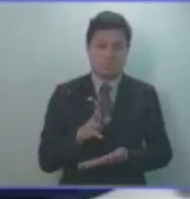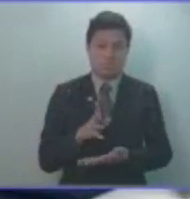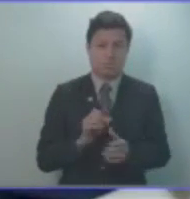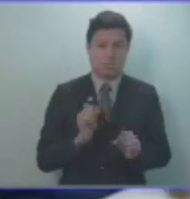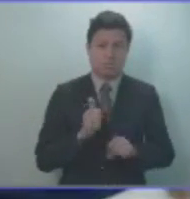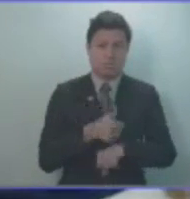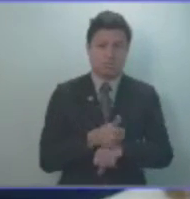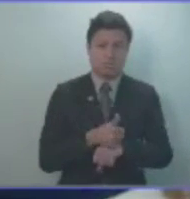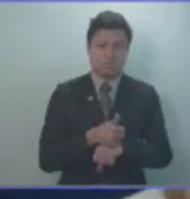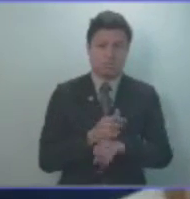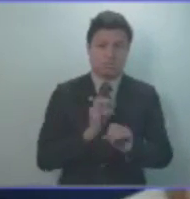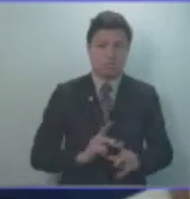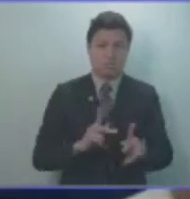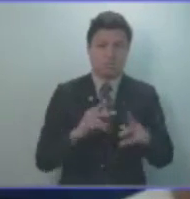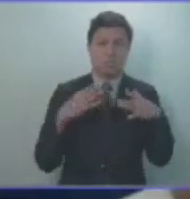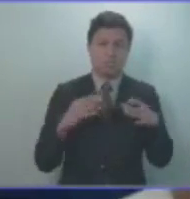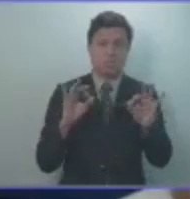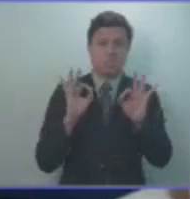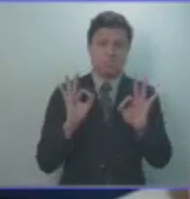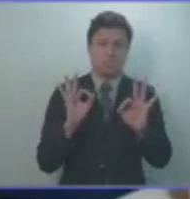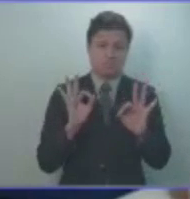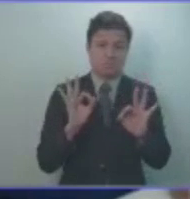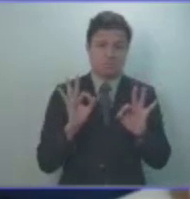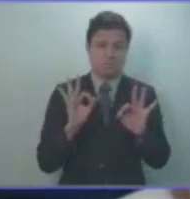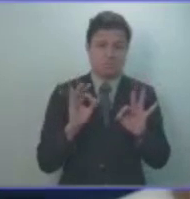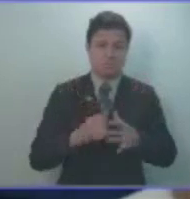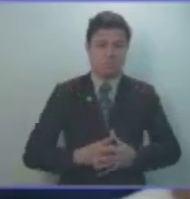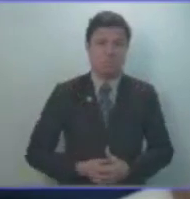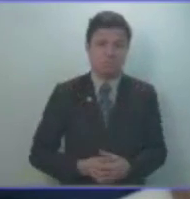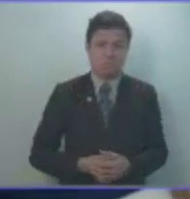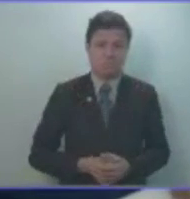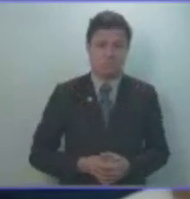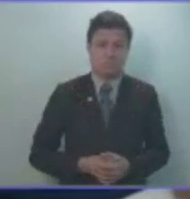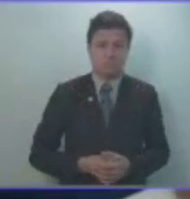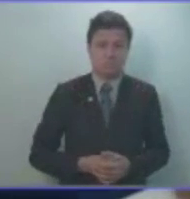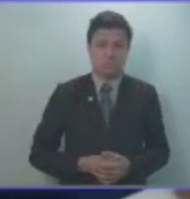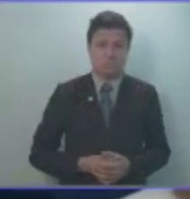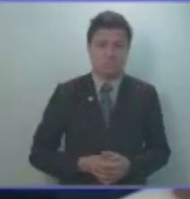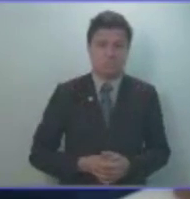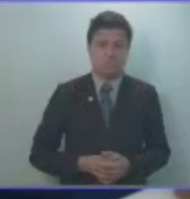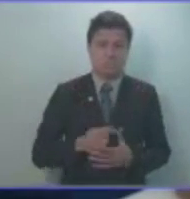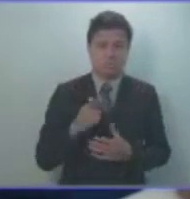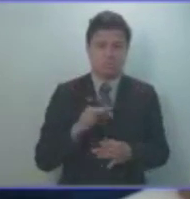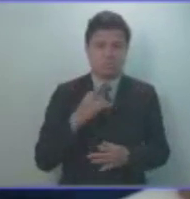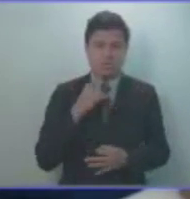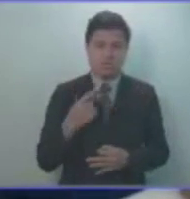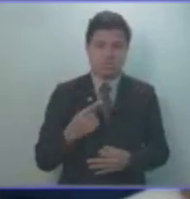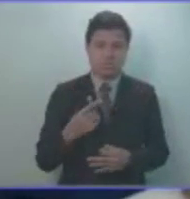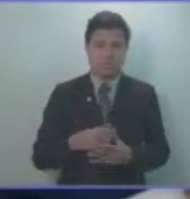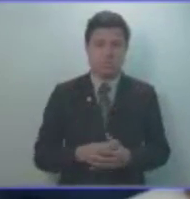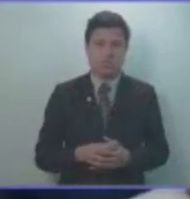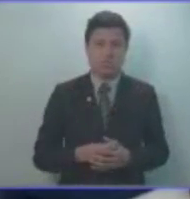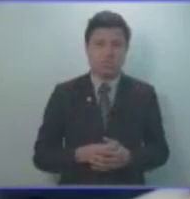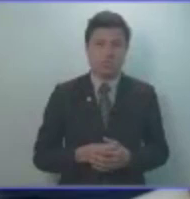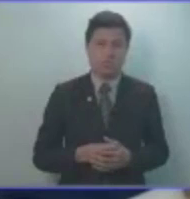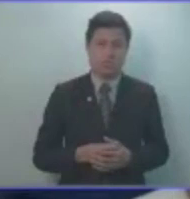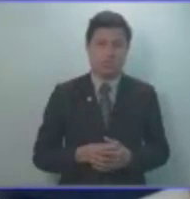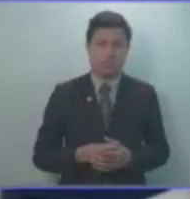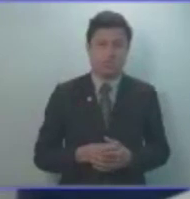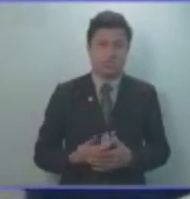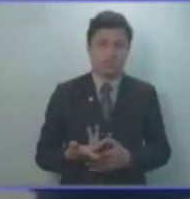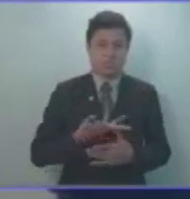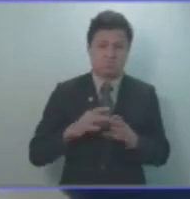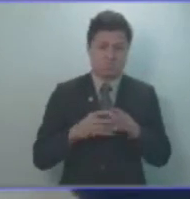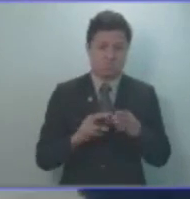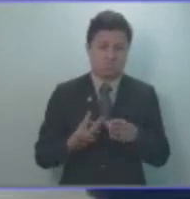crear posibilidades de una vida mejor. Es por ello que como